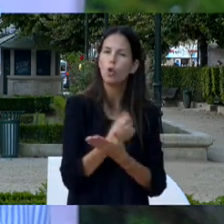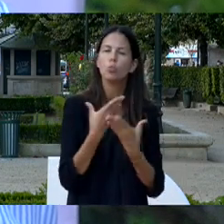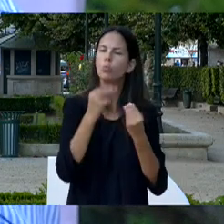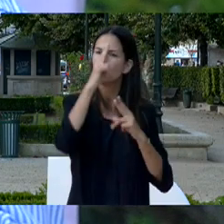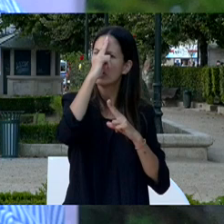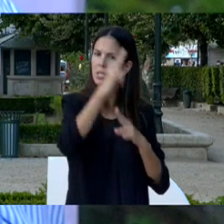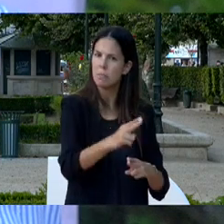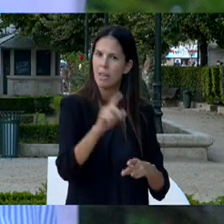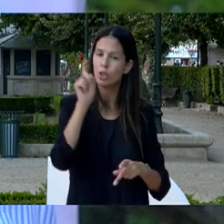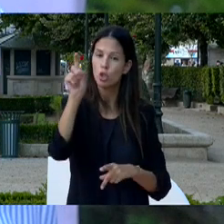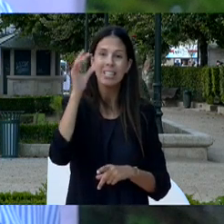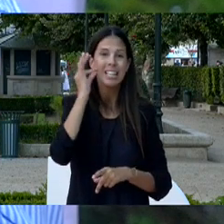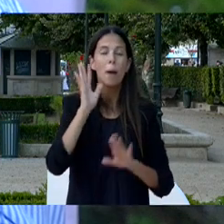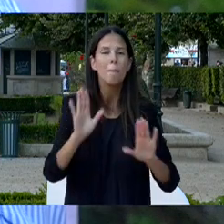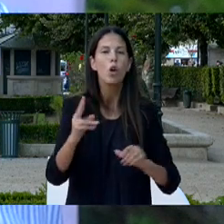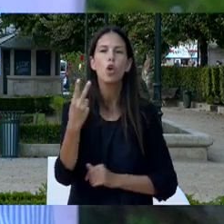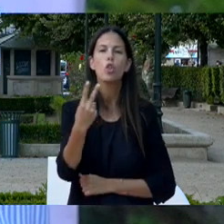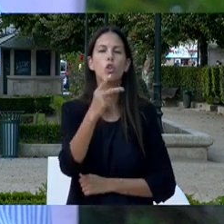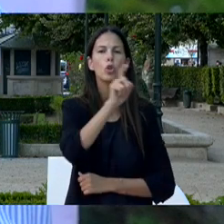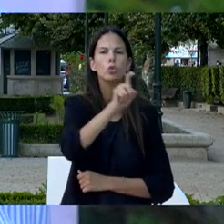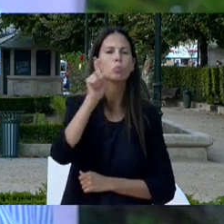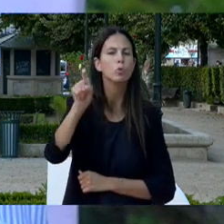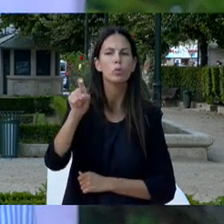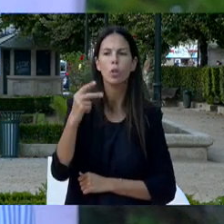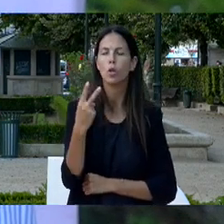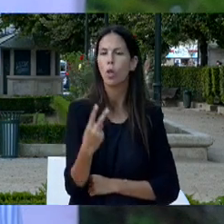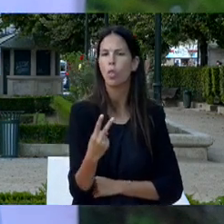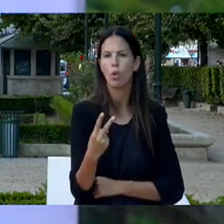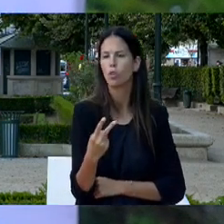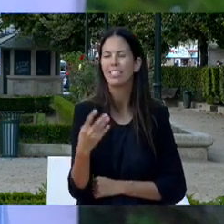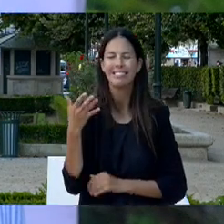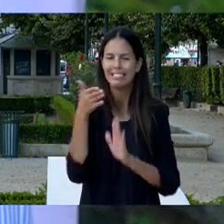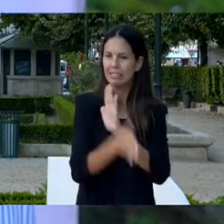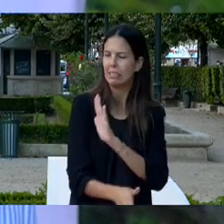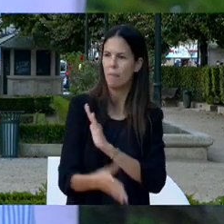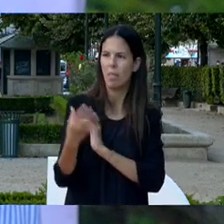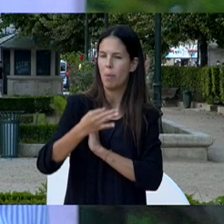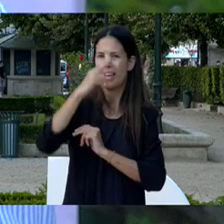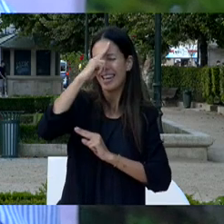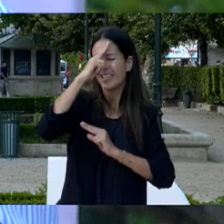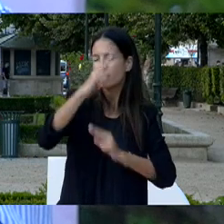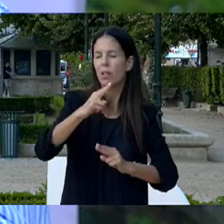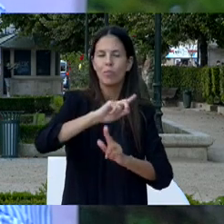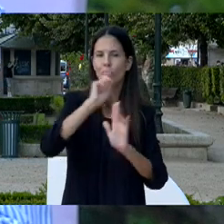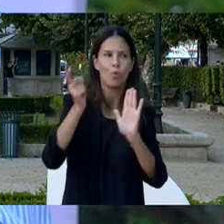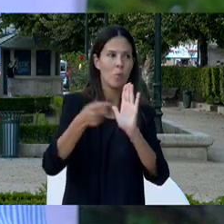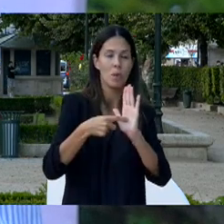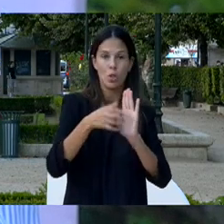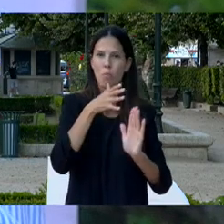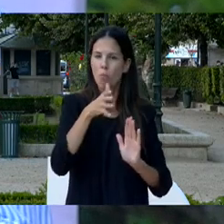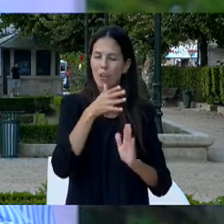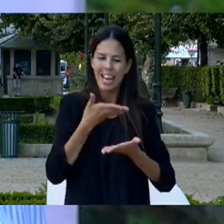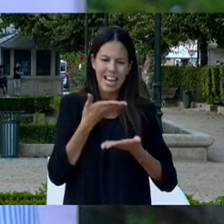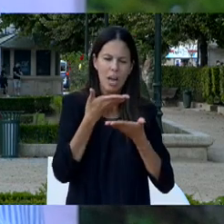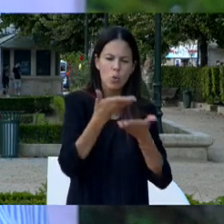ela, pero hai dous mestres que me merecen e que sempre nos mereceron un respeto total, porque ayudaron